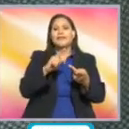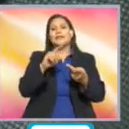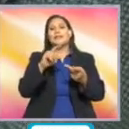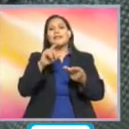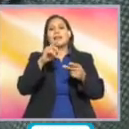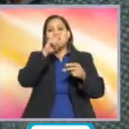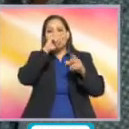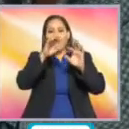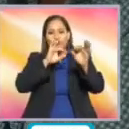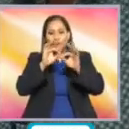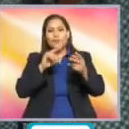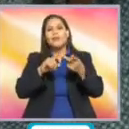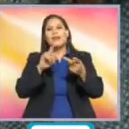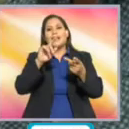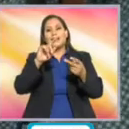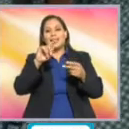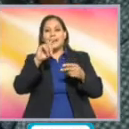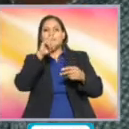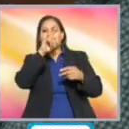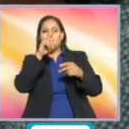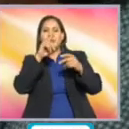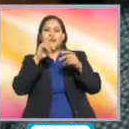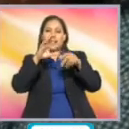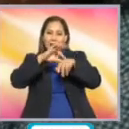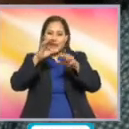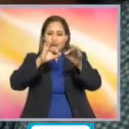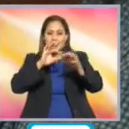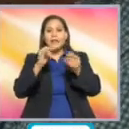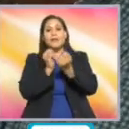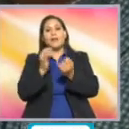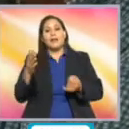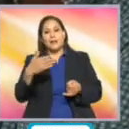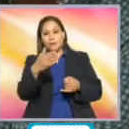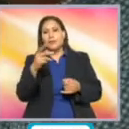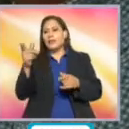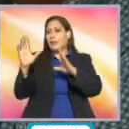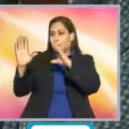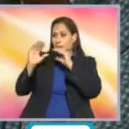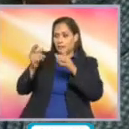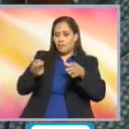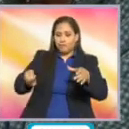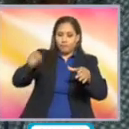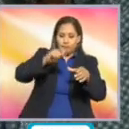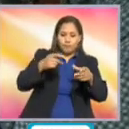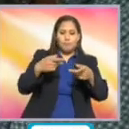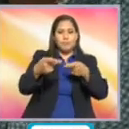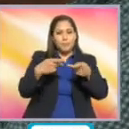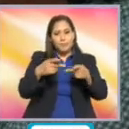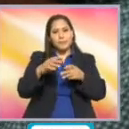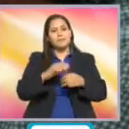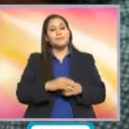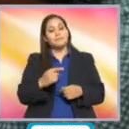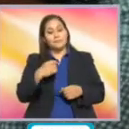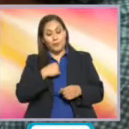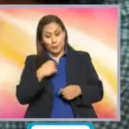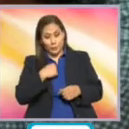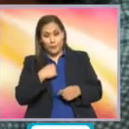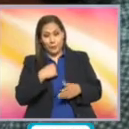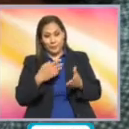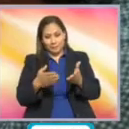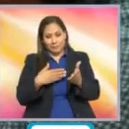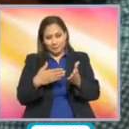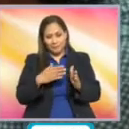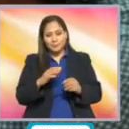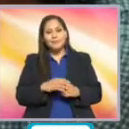tinga y ensalada de atún. Y él fue el que me enseñó a prepararlas. Ya. Y yo,